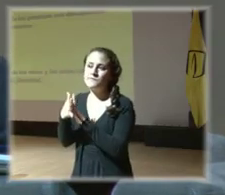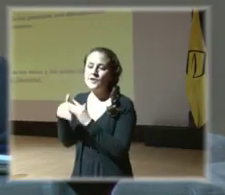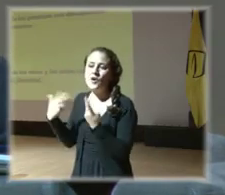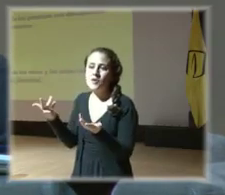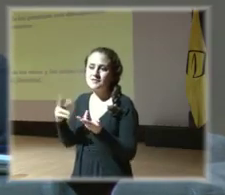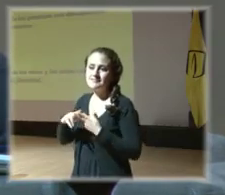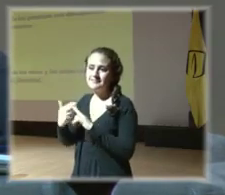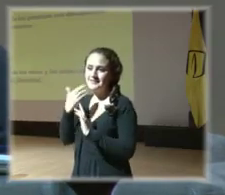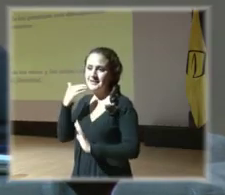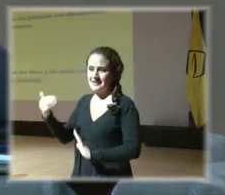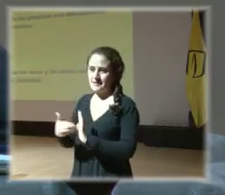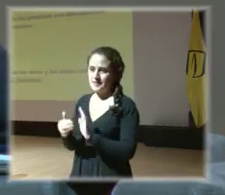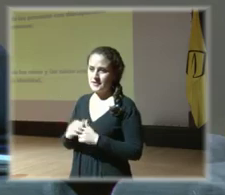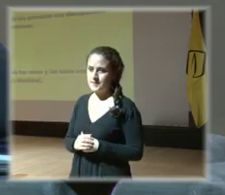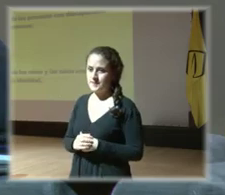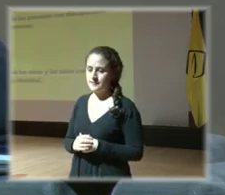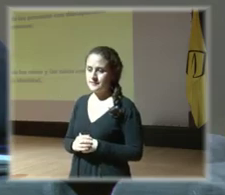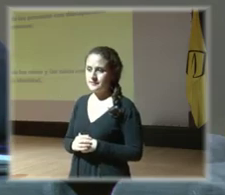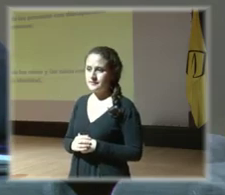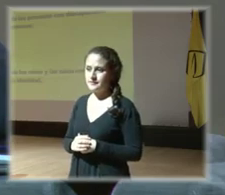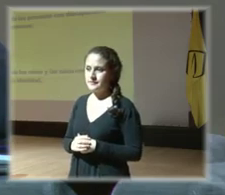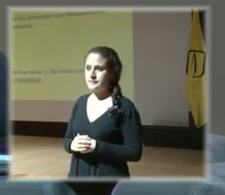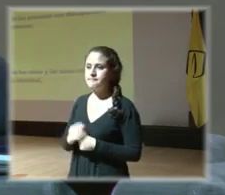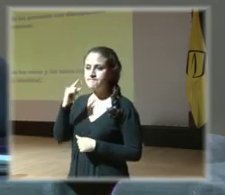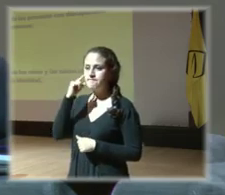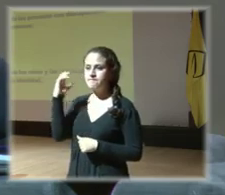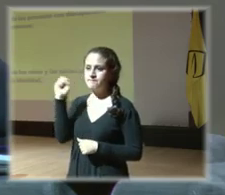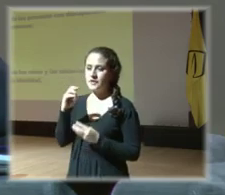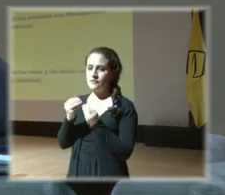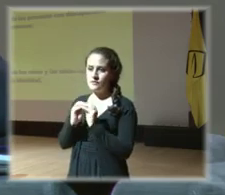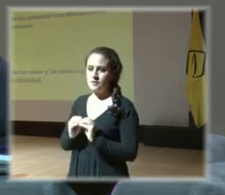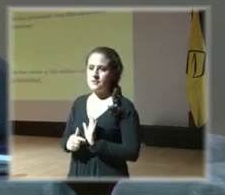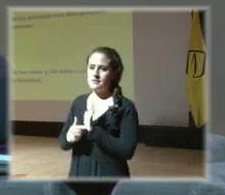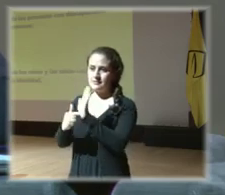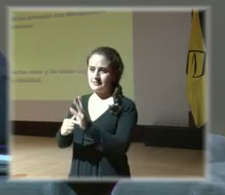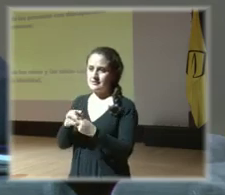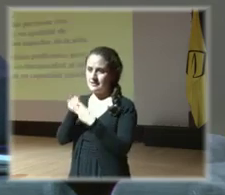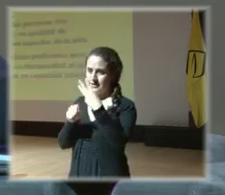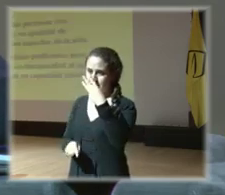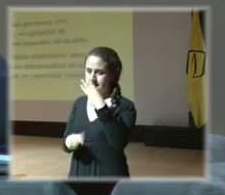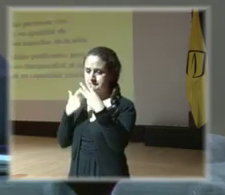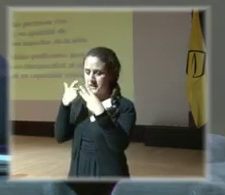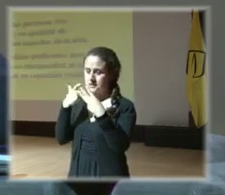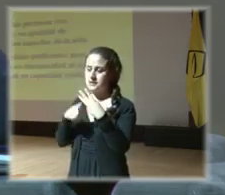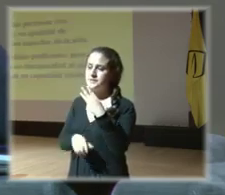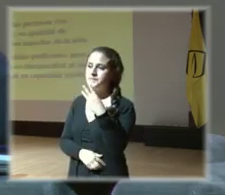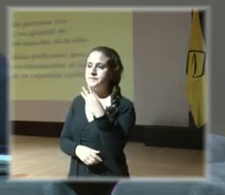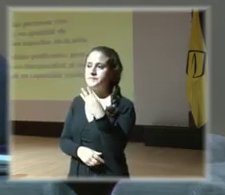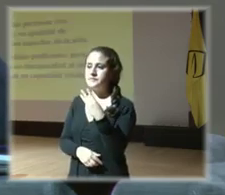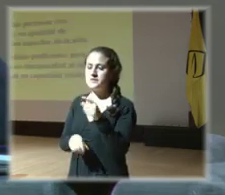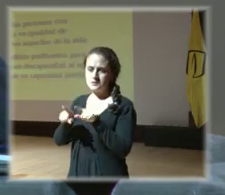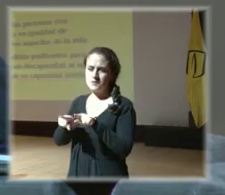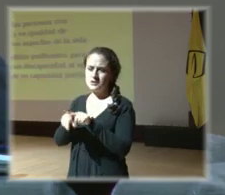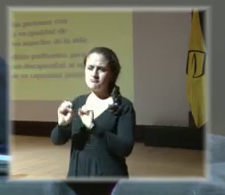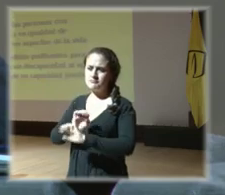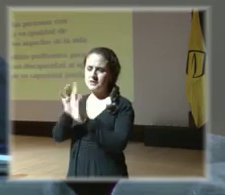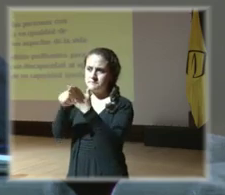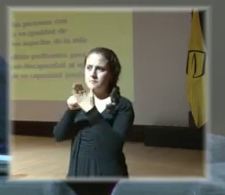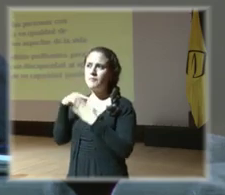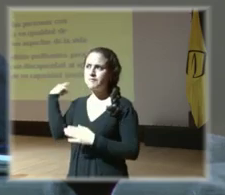ejemplificar. Yo creo que ahí se pueden identificar como tres modelos bastante claros existentes en el